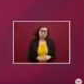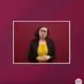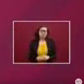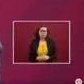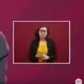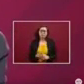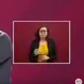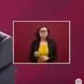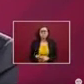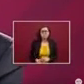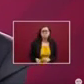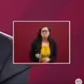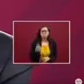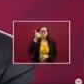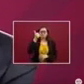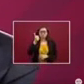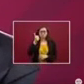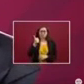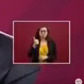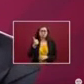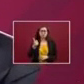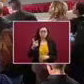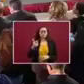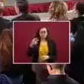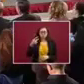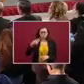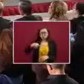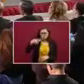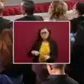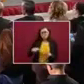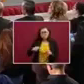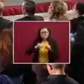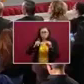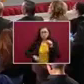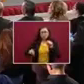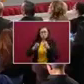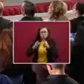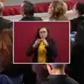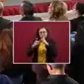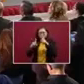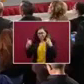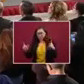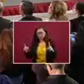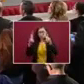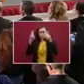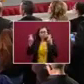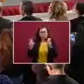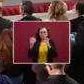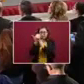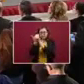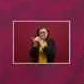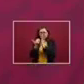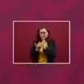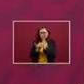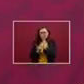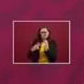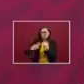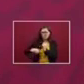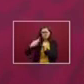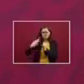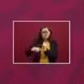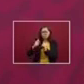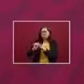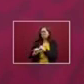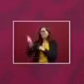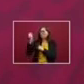estaba apostando, estaban hechos todos los planes, la mesa estaba puesta para que se siguieran concesionando